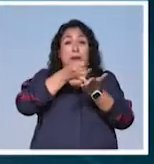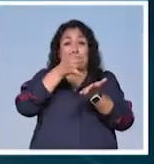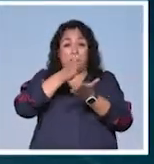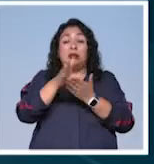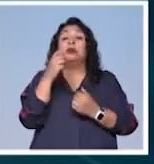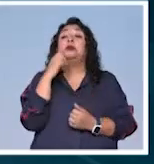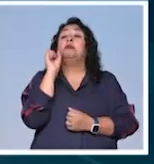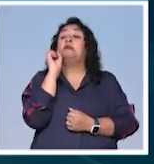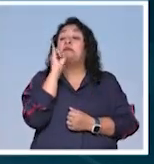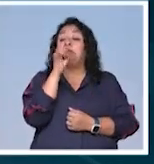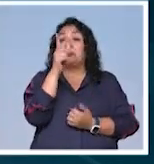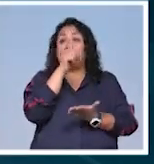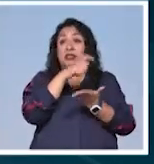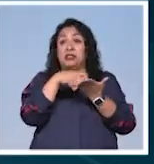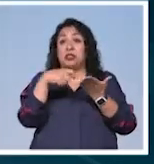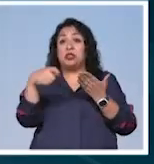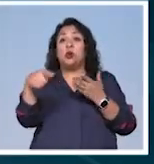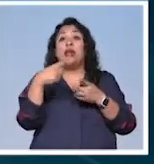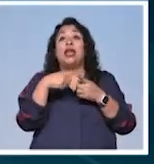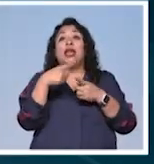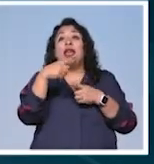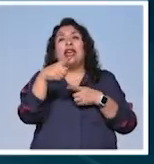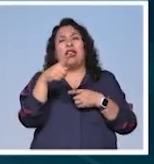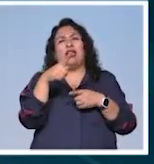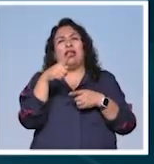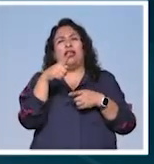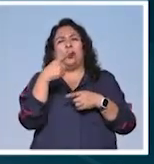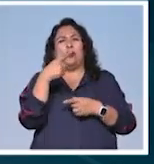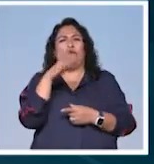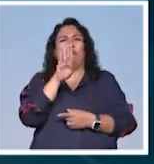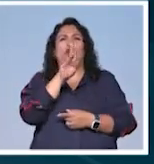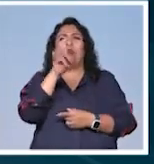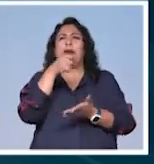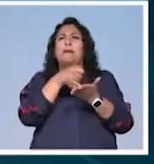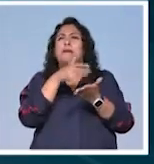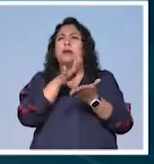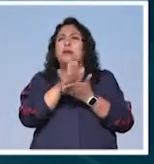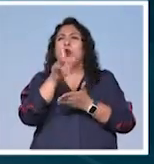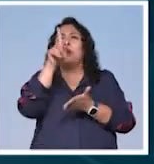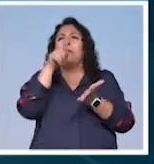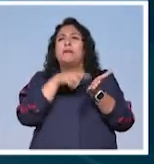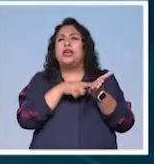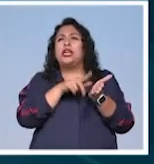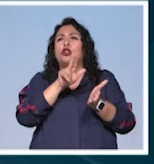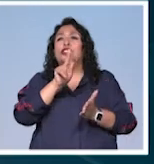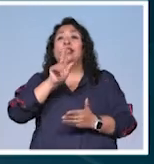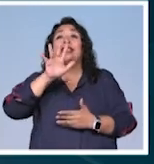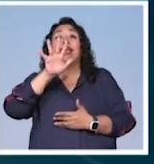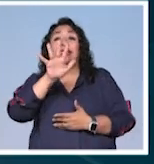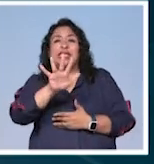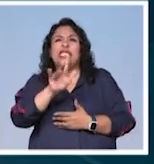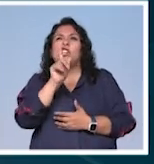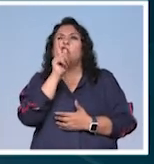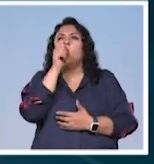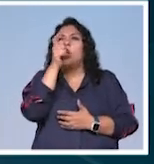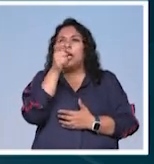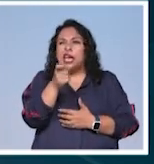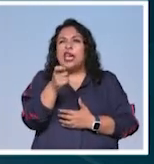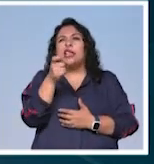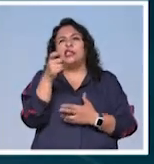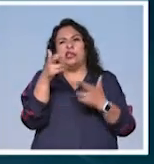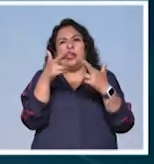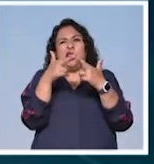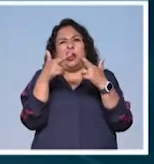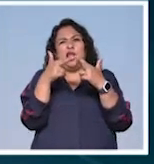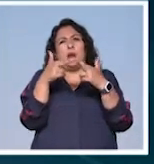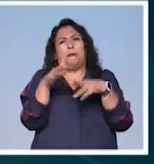Así es, la escritura del gran ornamento floral de Buda se imprimió en 1085 y consiste en un canon religioso